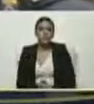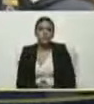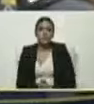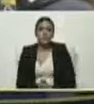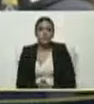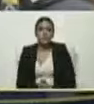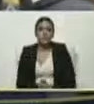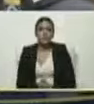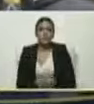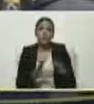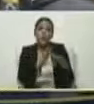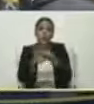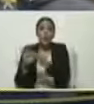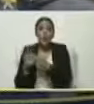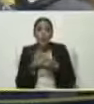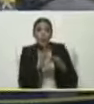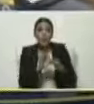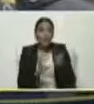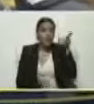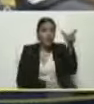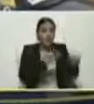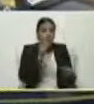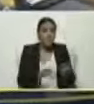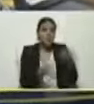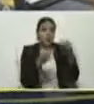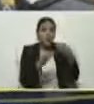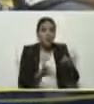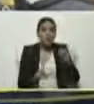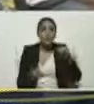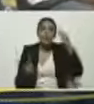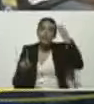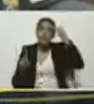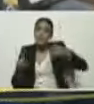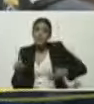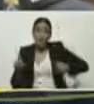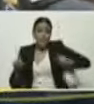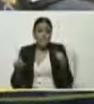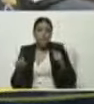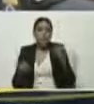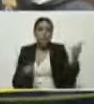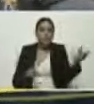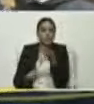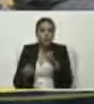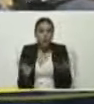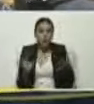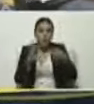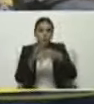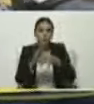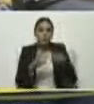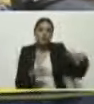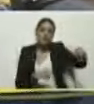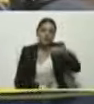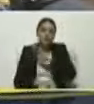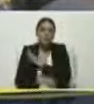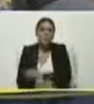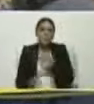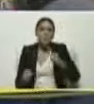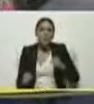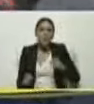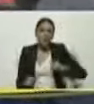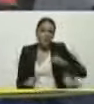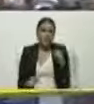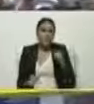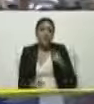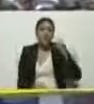La unidad cívico, militar, policial, porque somos un poder policial.